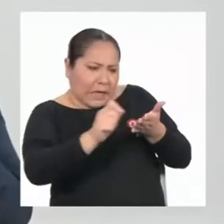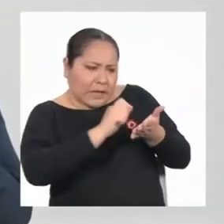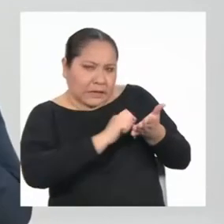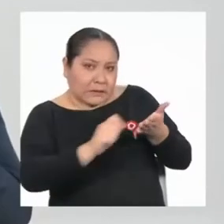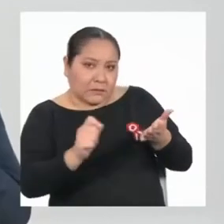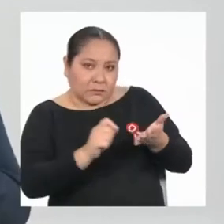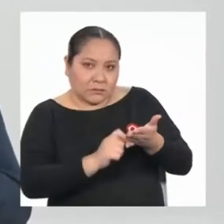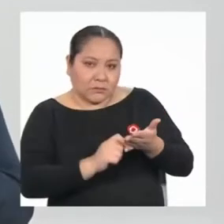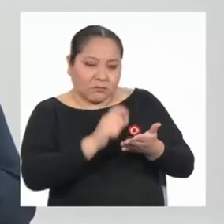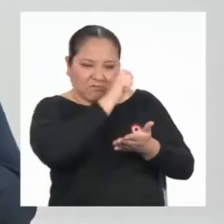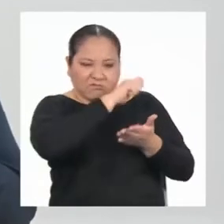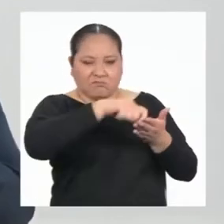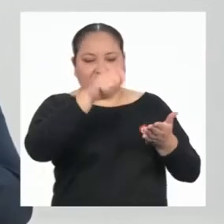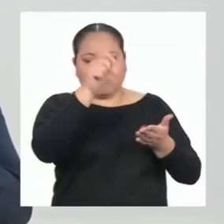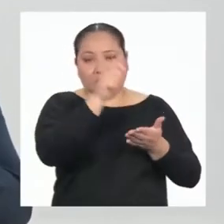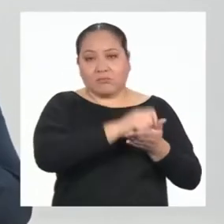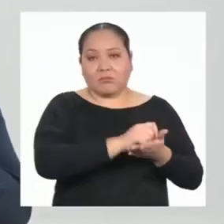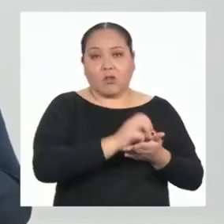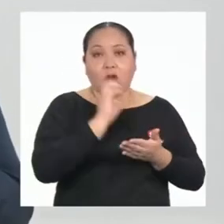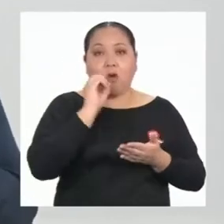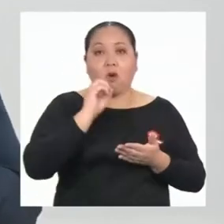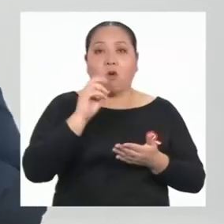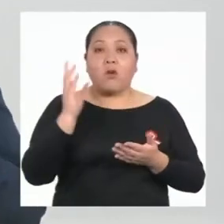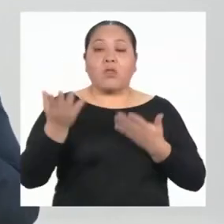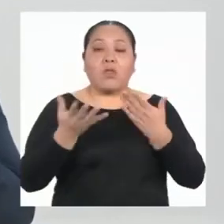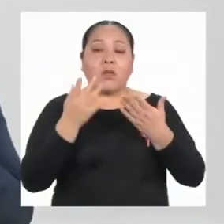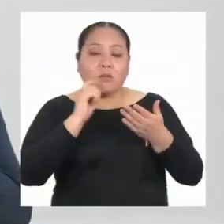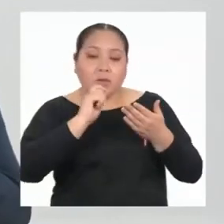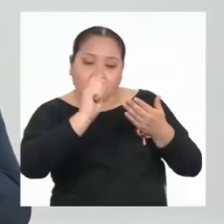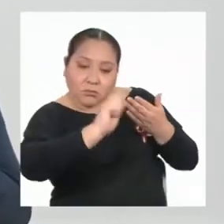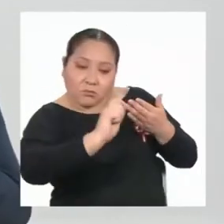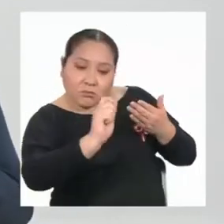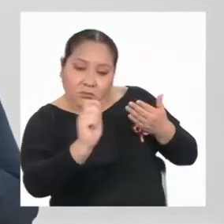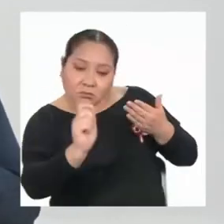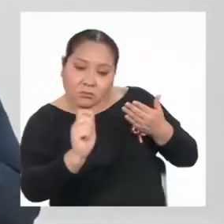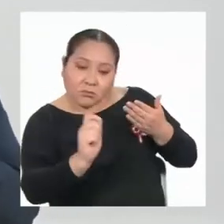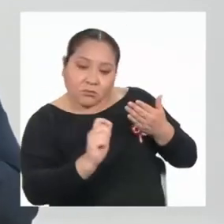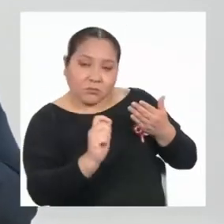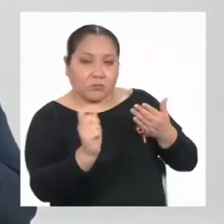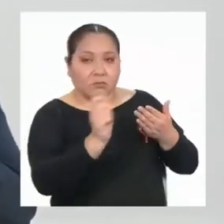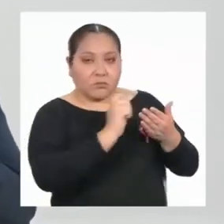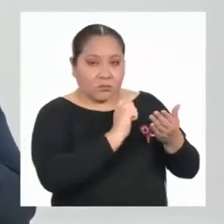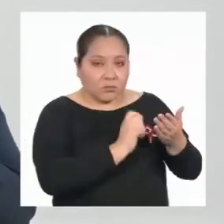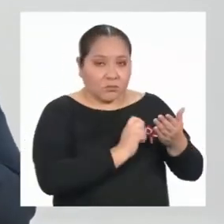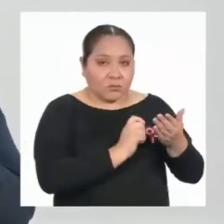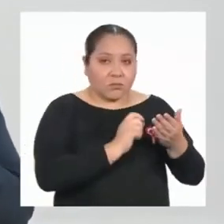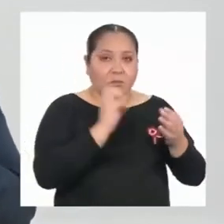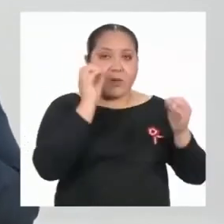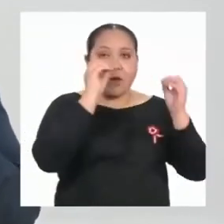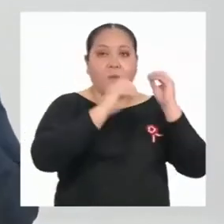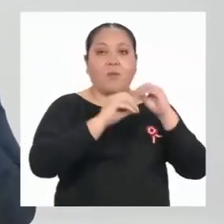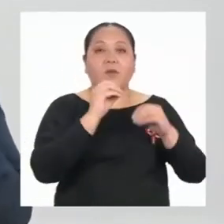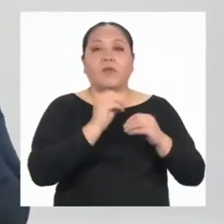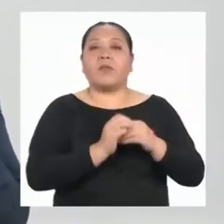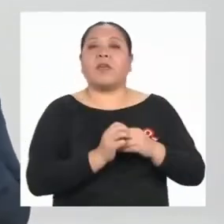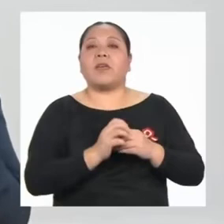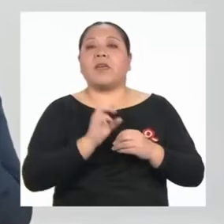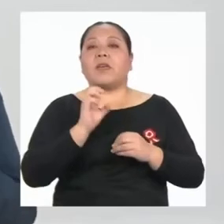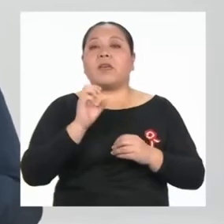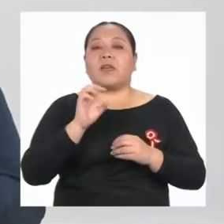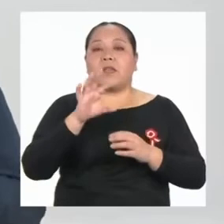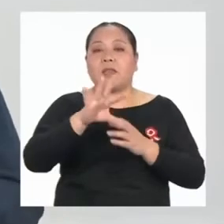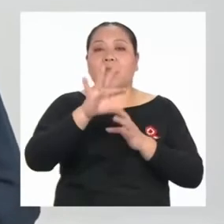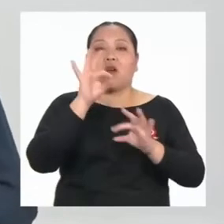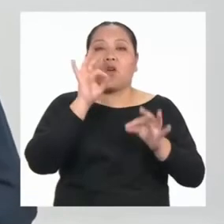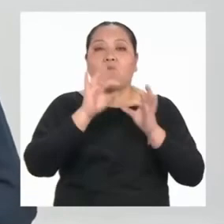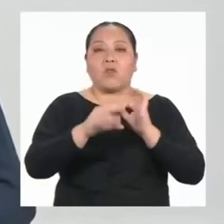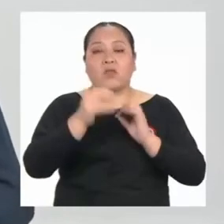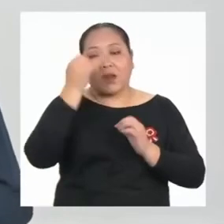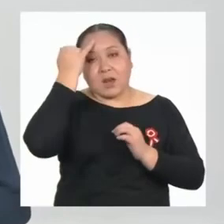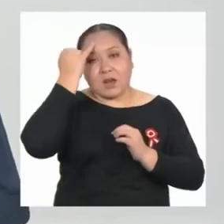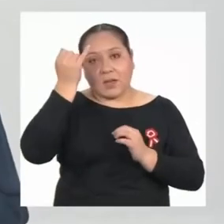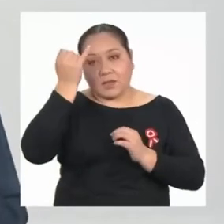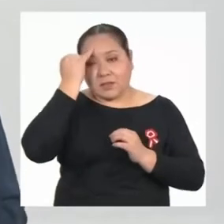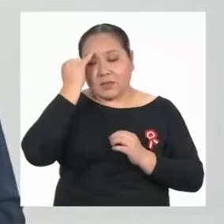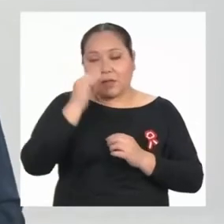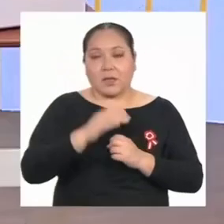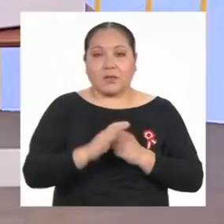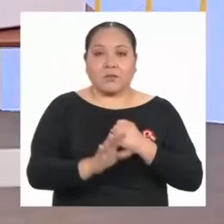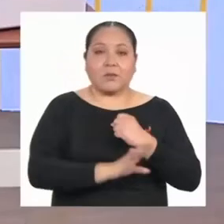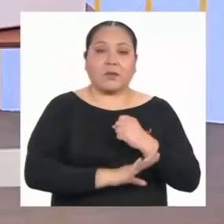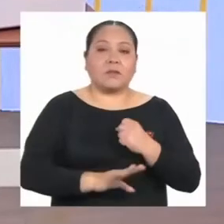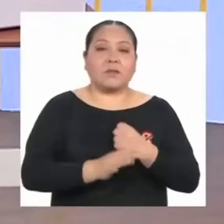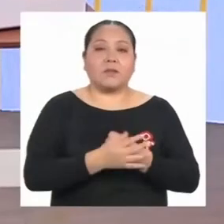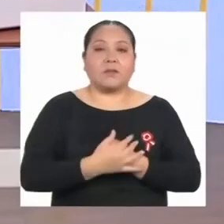o incluso hacer anotaciones a los costados para anotar los subtemas e identificar las ideas